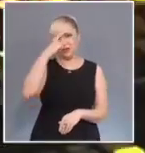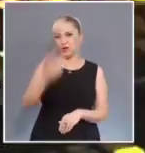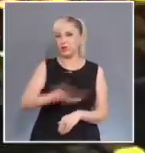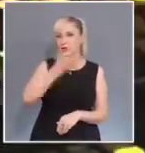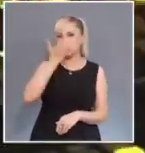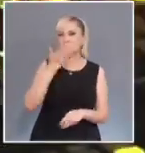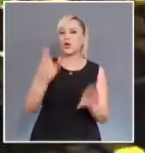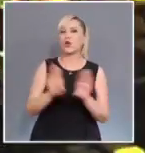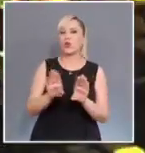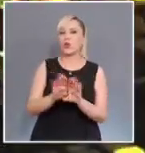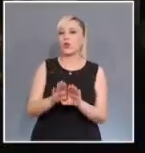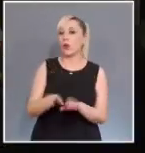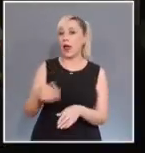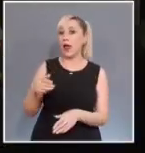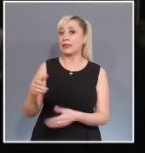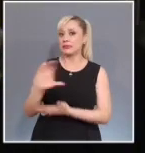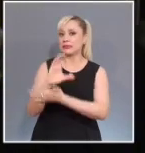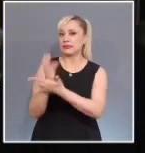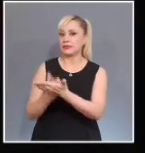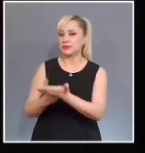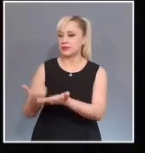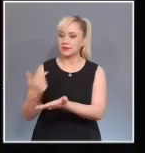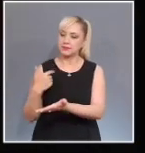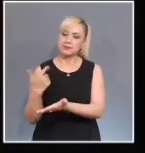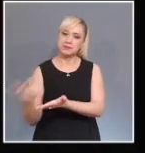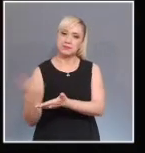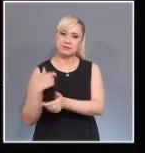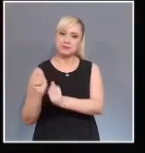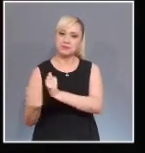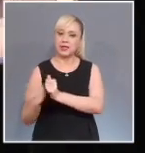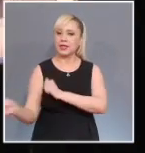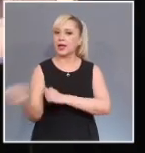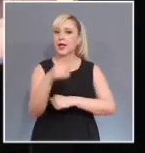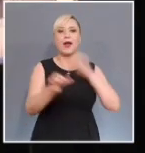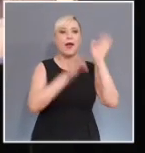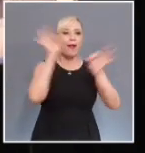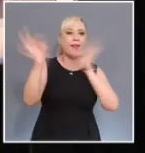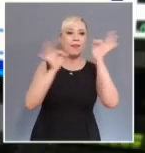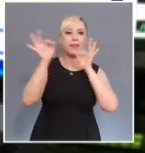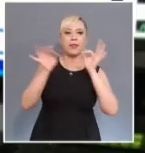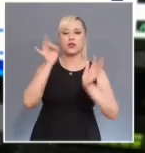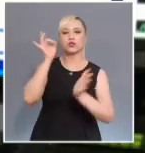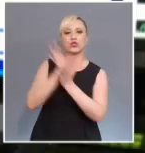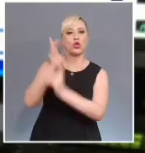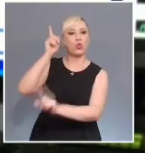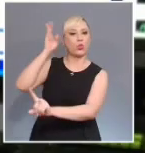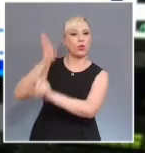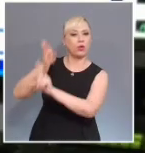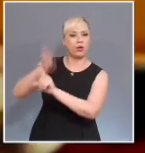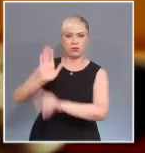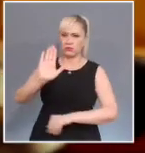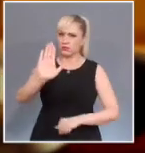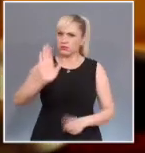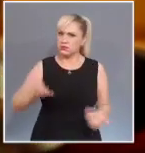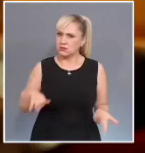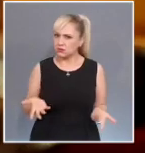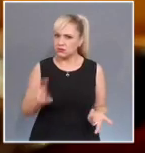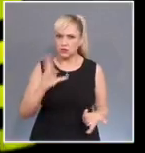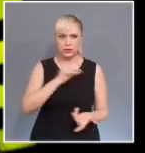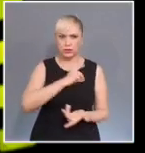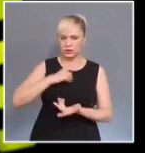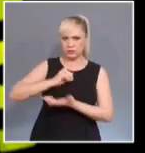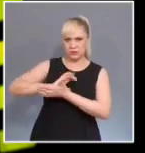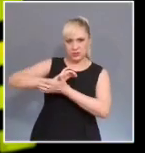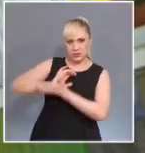publicidad atenta contra la libertad de trabajo de concurrencia y competencia así como del principio de no discriminación de